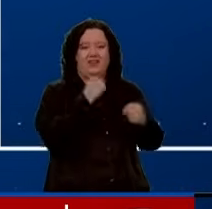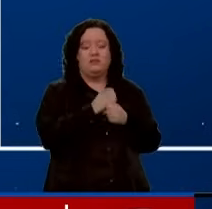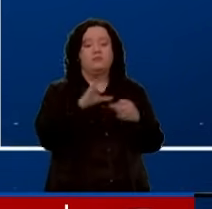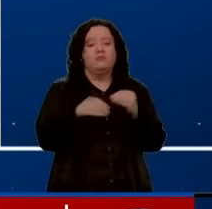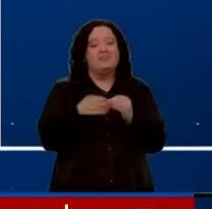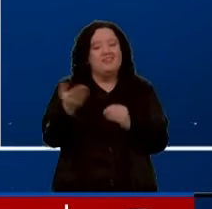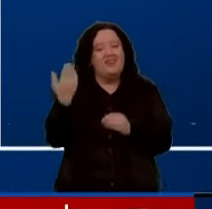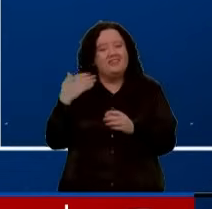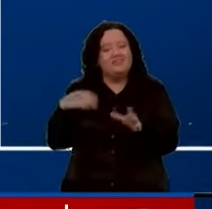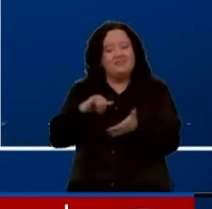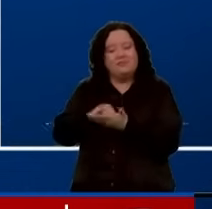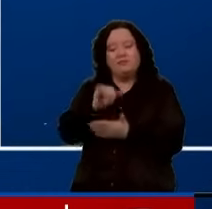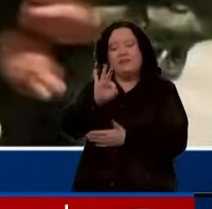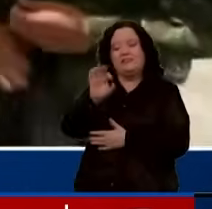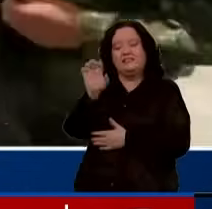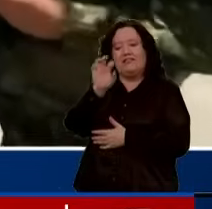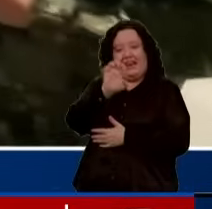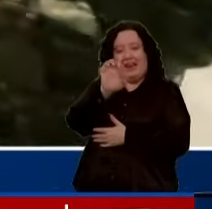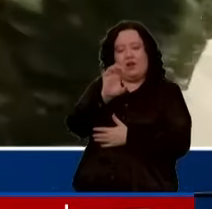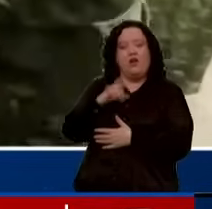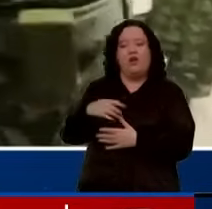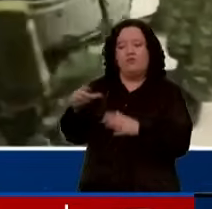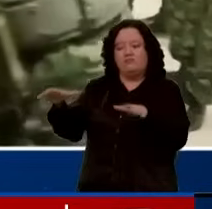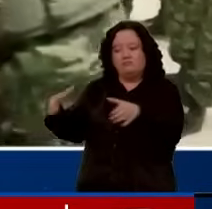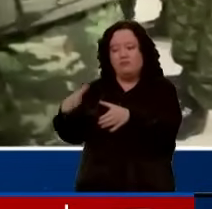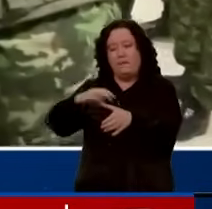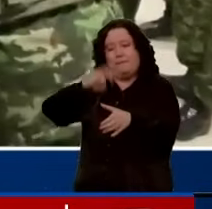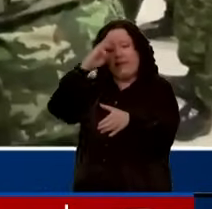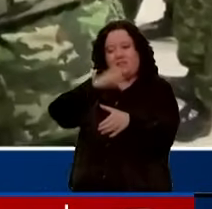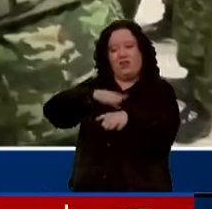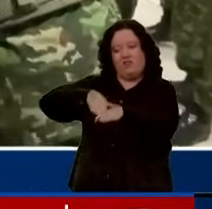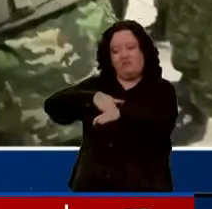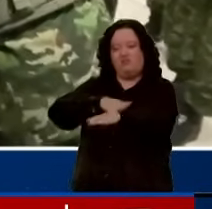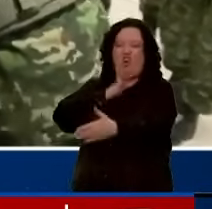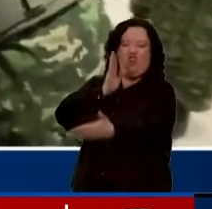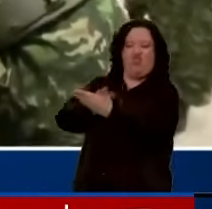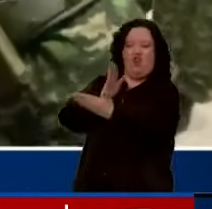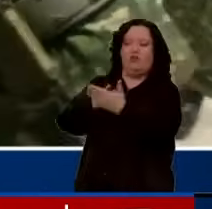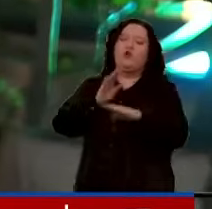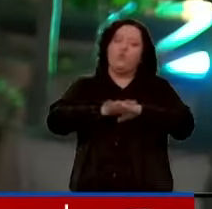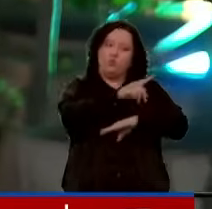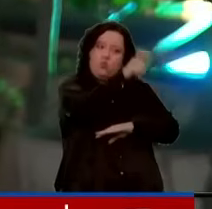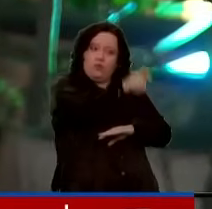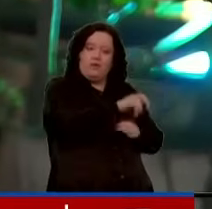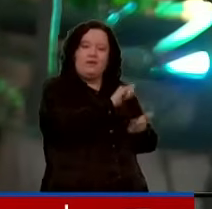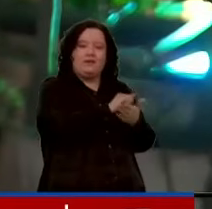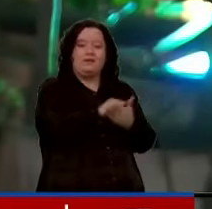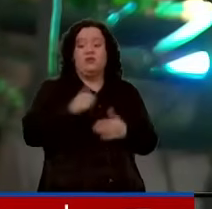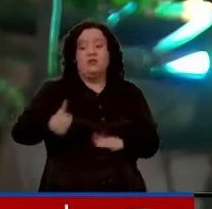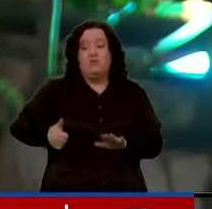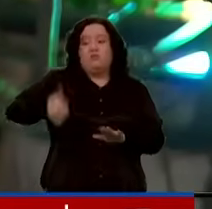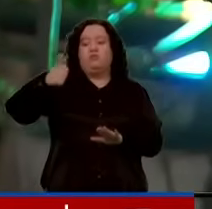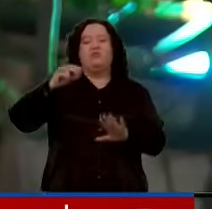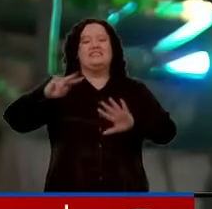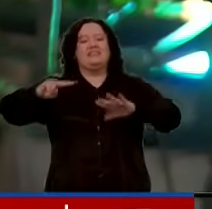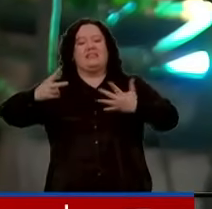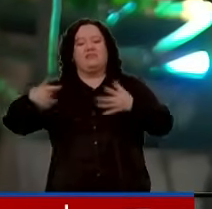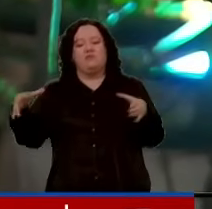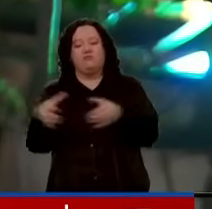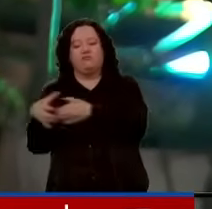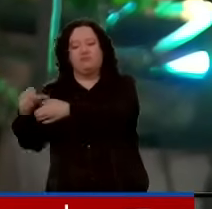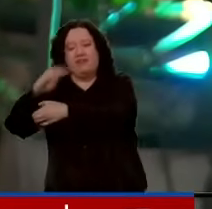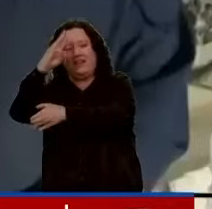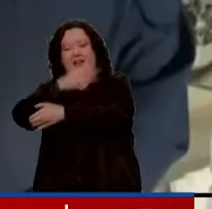que se realizó el pasado 3 de enero a patrullas del Ejército Nacional. Los detalles los entrega el comandante de la séptima brigada del